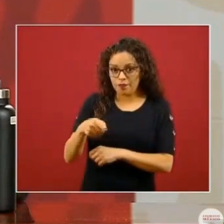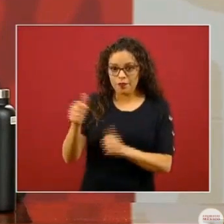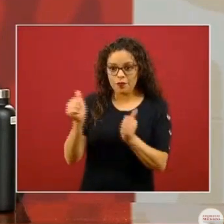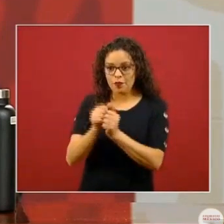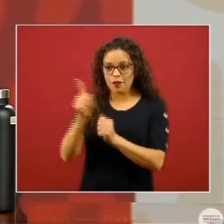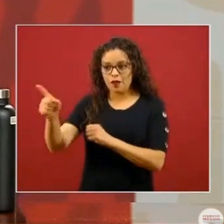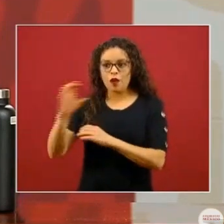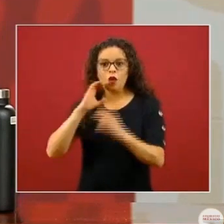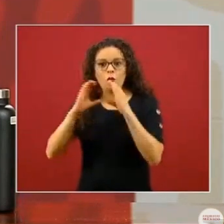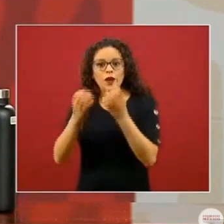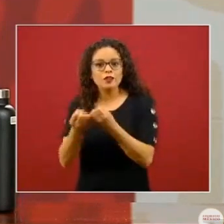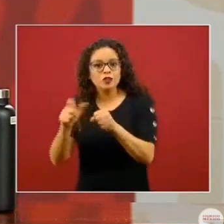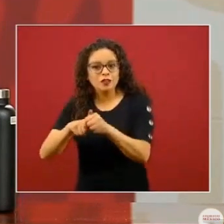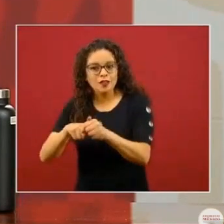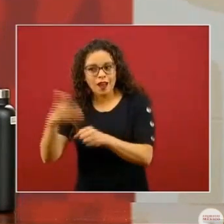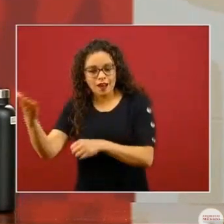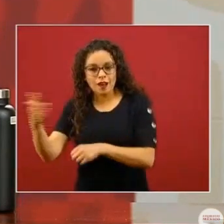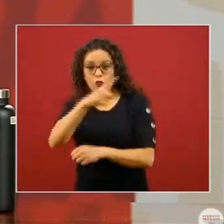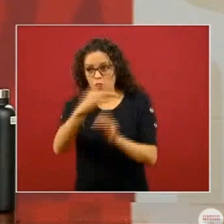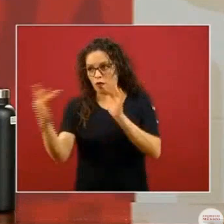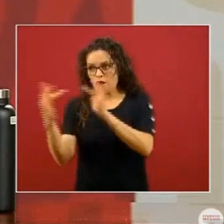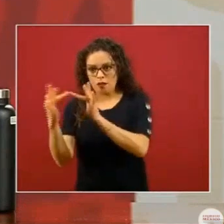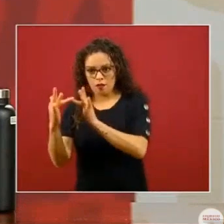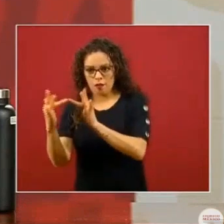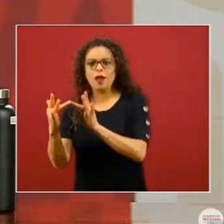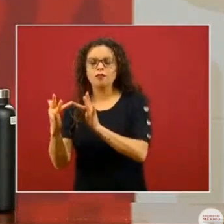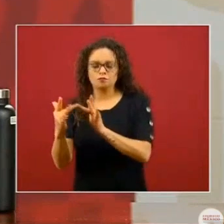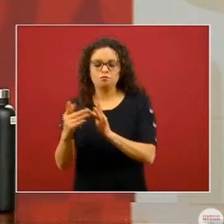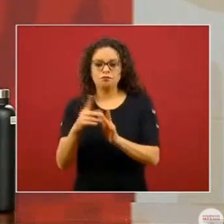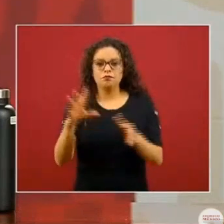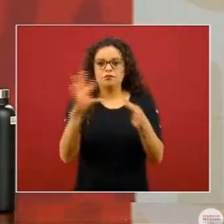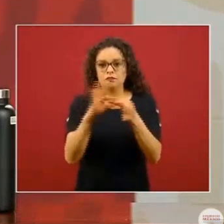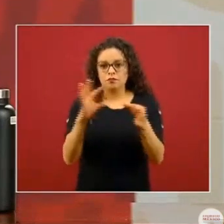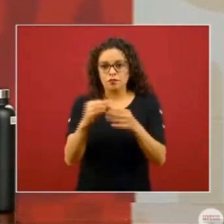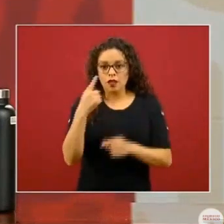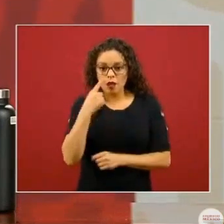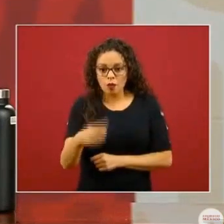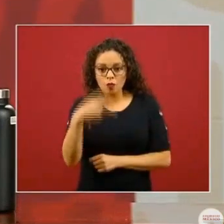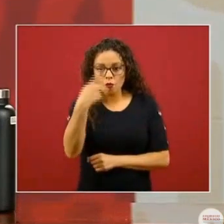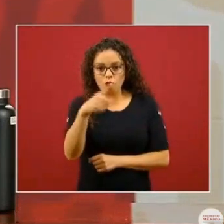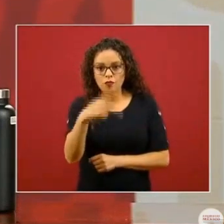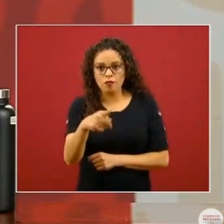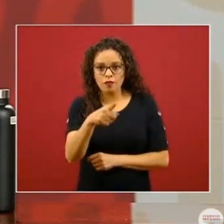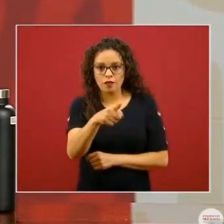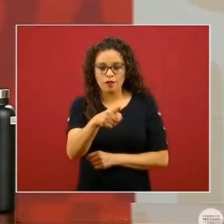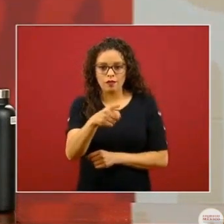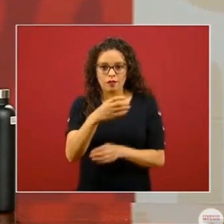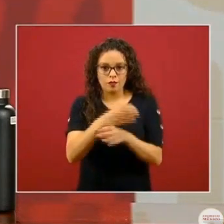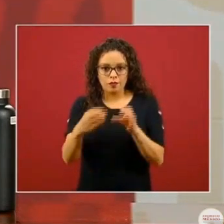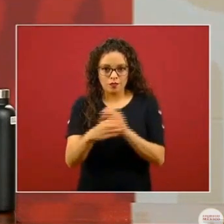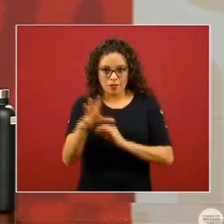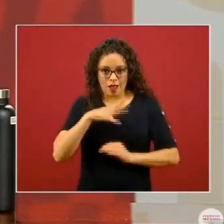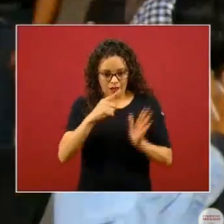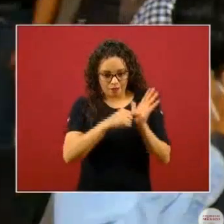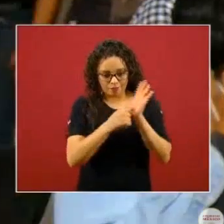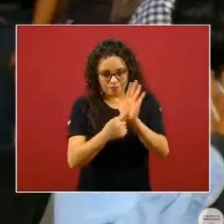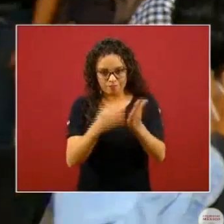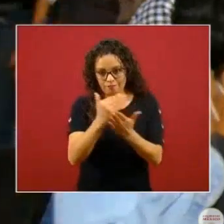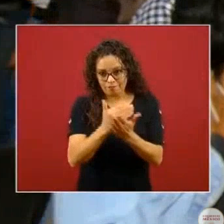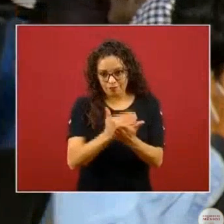Social, si nos ponemos en contacto y platicamos y vemos su material y los planteamientos que tiene. ¿Me parece bien?